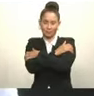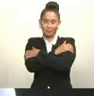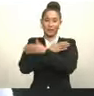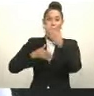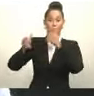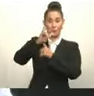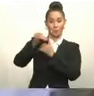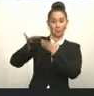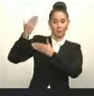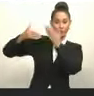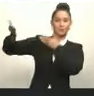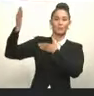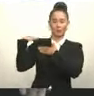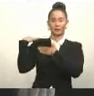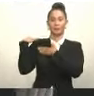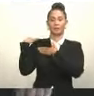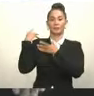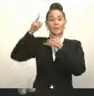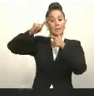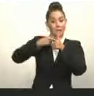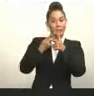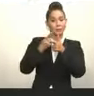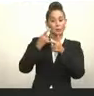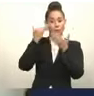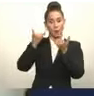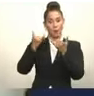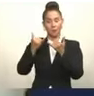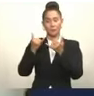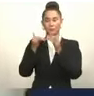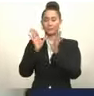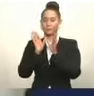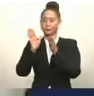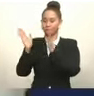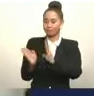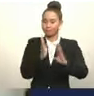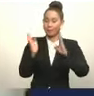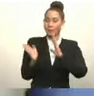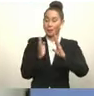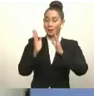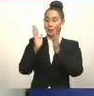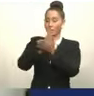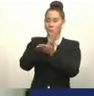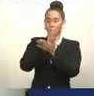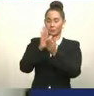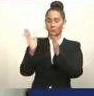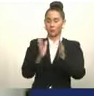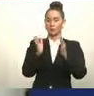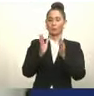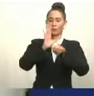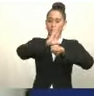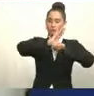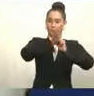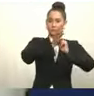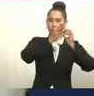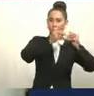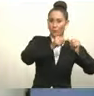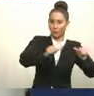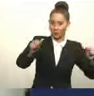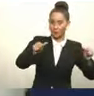hecho siempre y debemos estar preparados para cuando la situación de la evolución de la pandemia lo